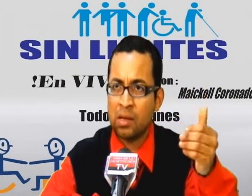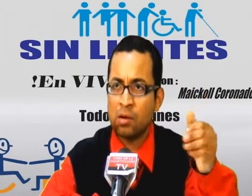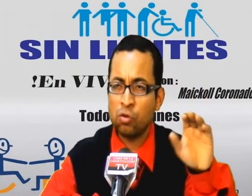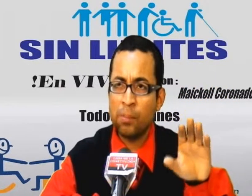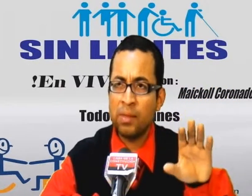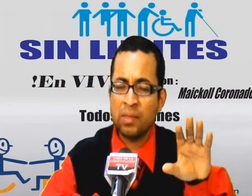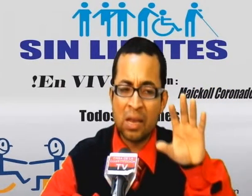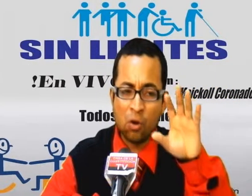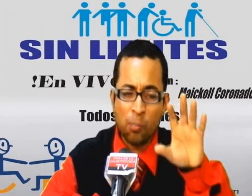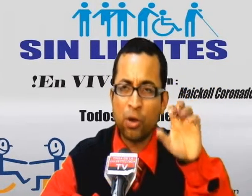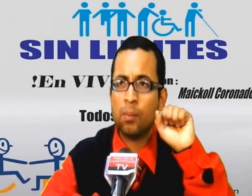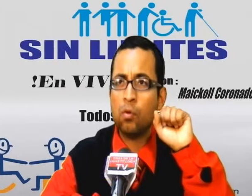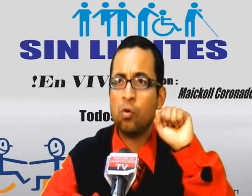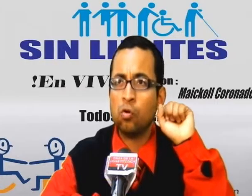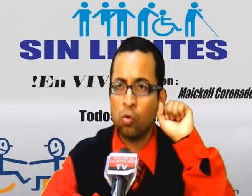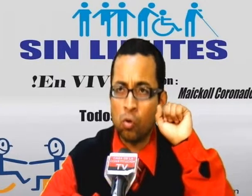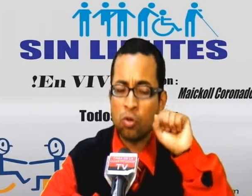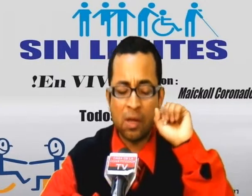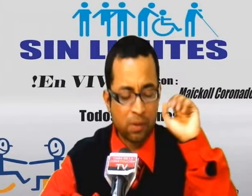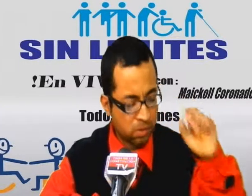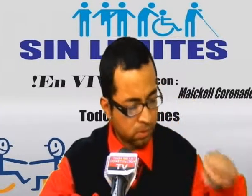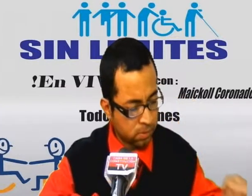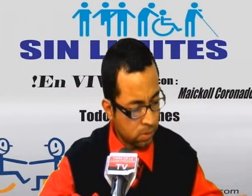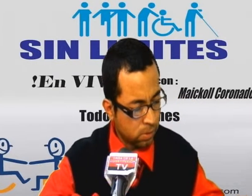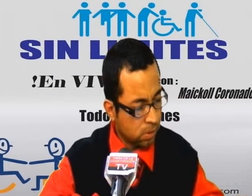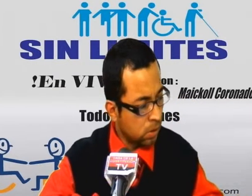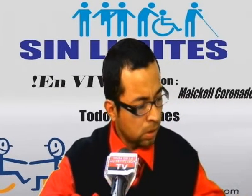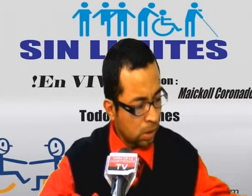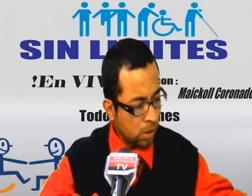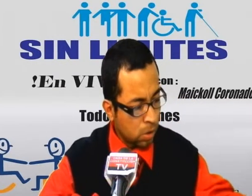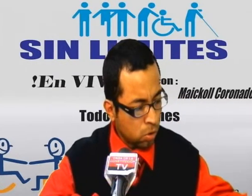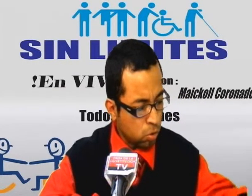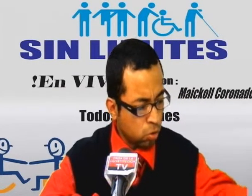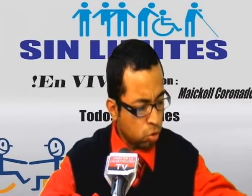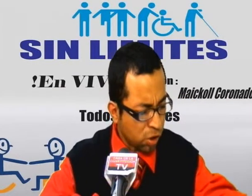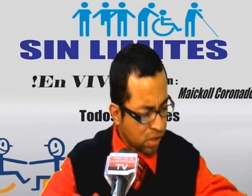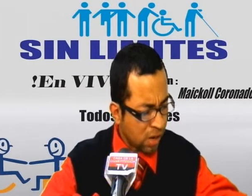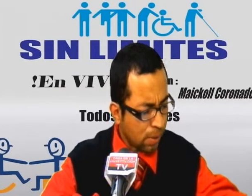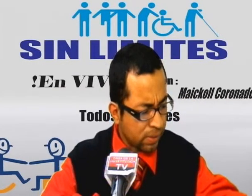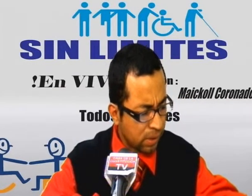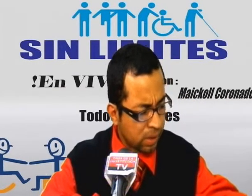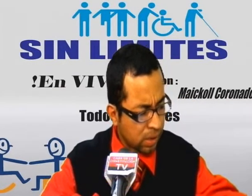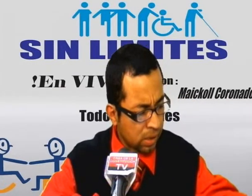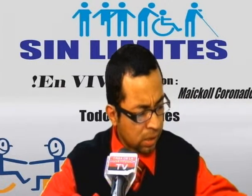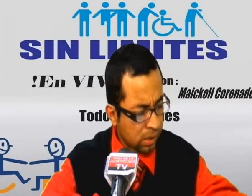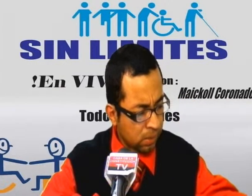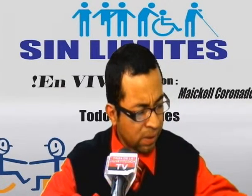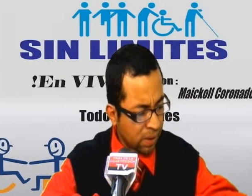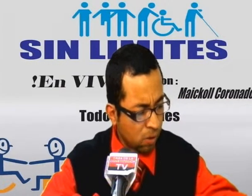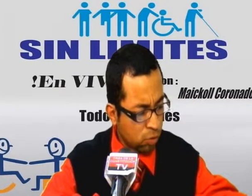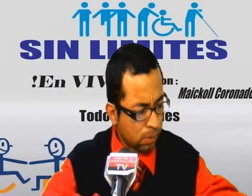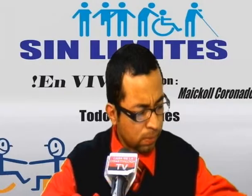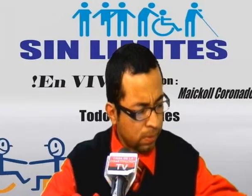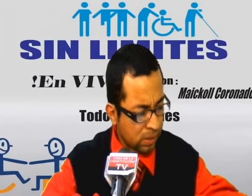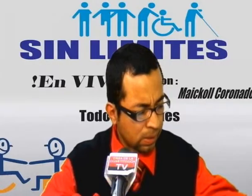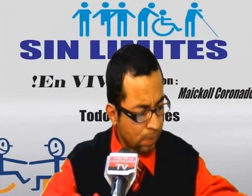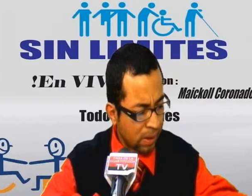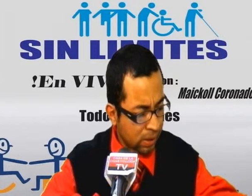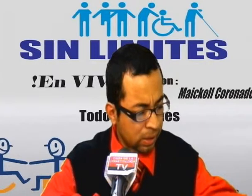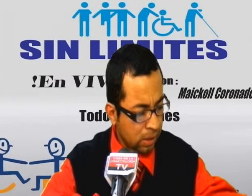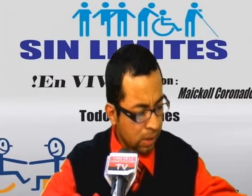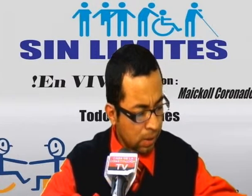discapacidad, justamente el grupo que llevó CONADIS. Yo quisiera realmente que vean